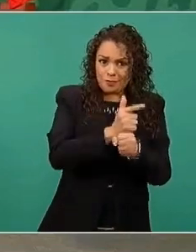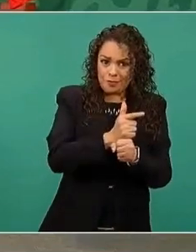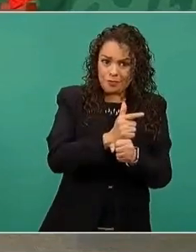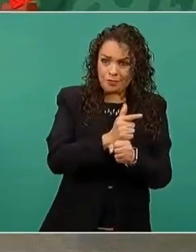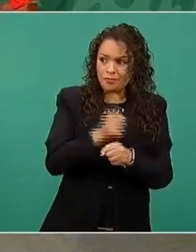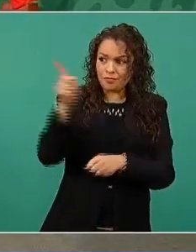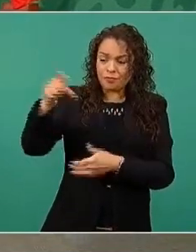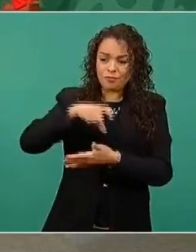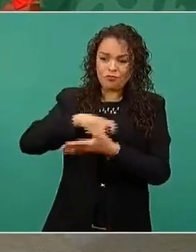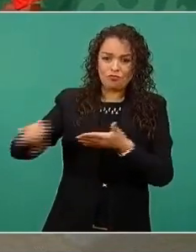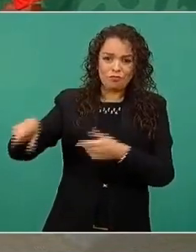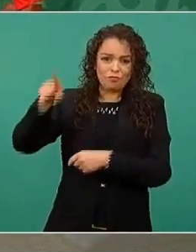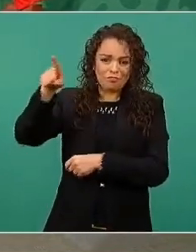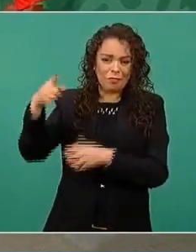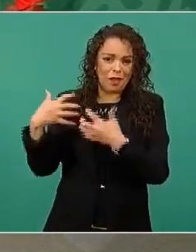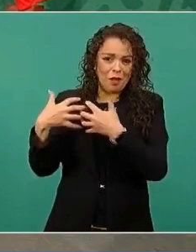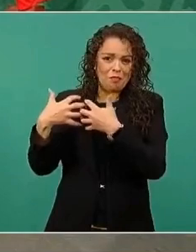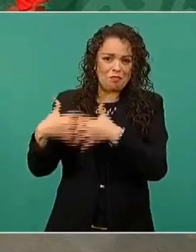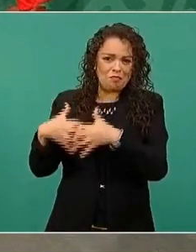plantas chatarras,